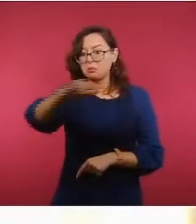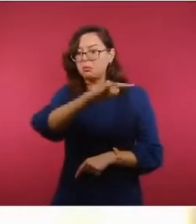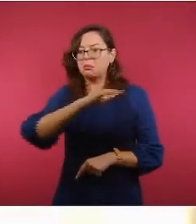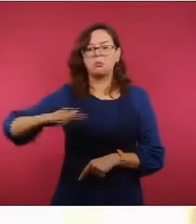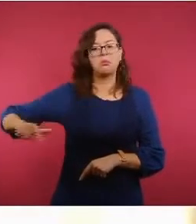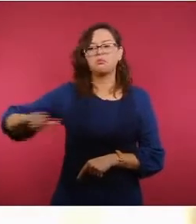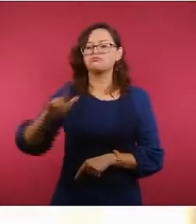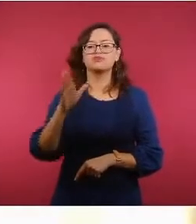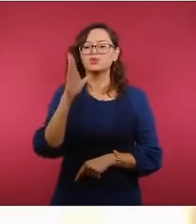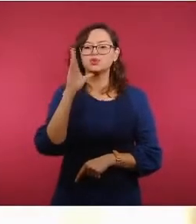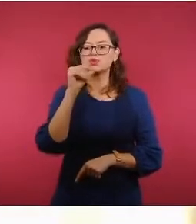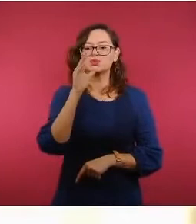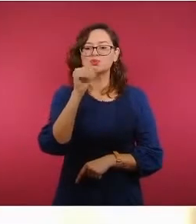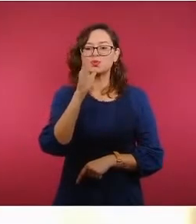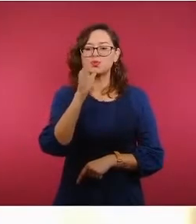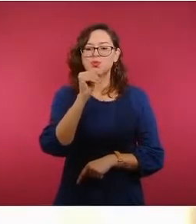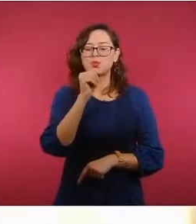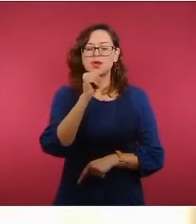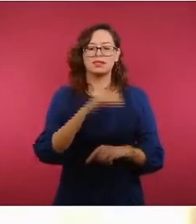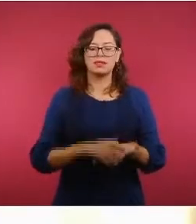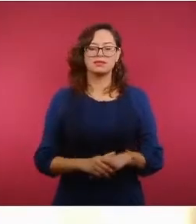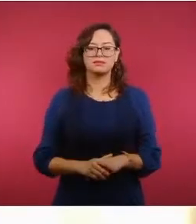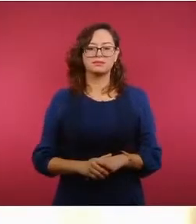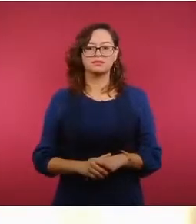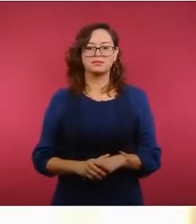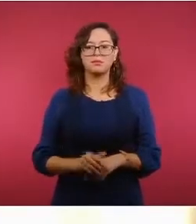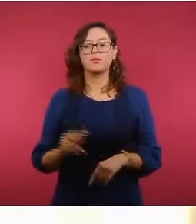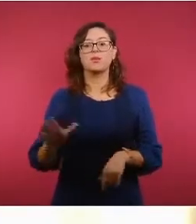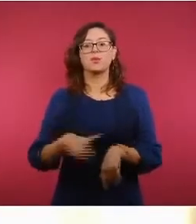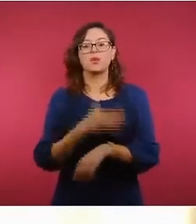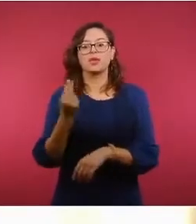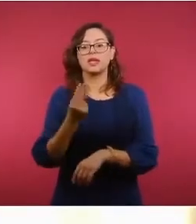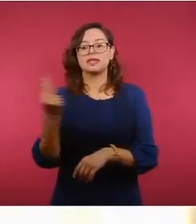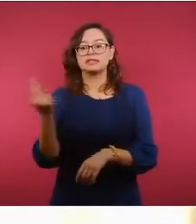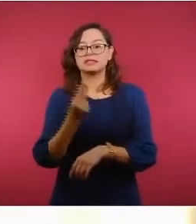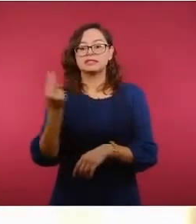porque tiene como promedio de vuelo